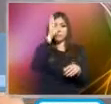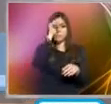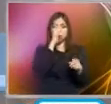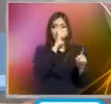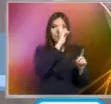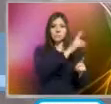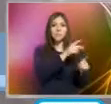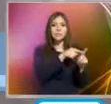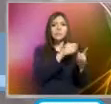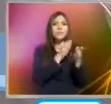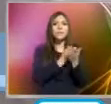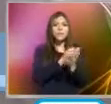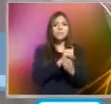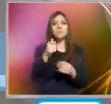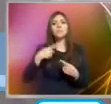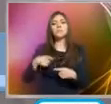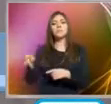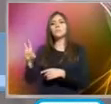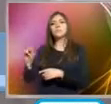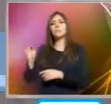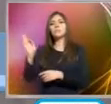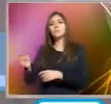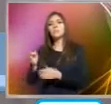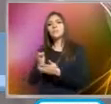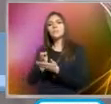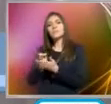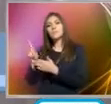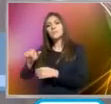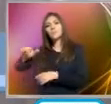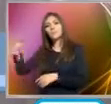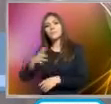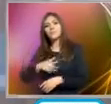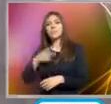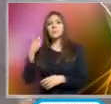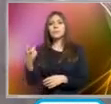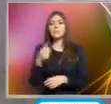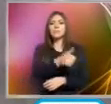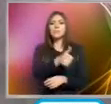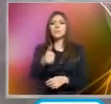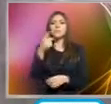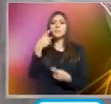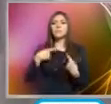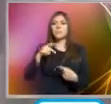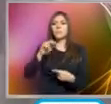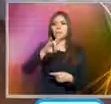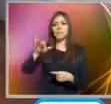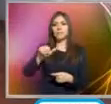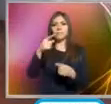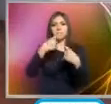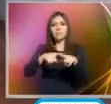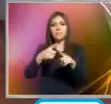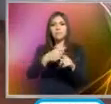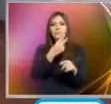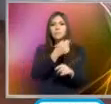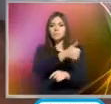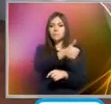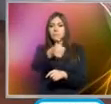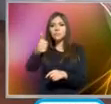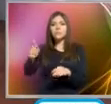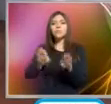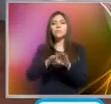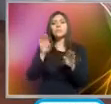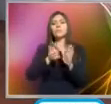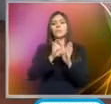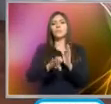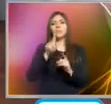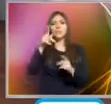en esta línea depende cada pareja dónde se posiciona. Porque de repente hablamos, no sé, una pareja, una persona a lo mejor